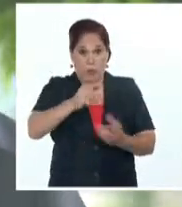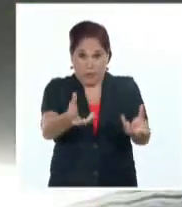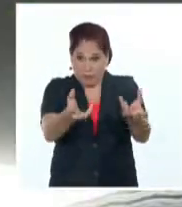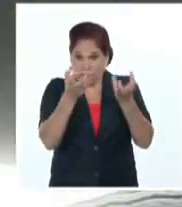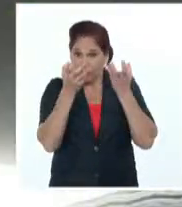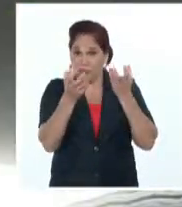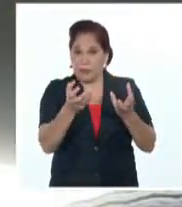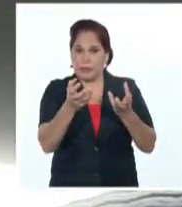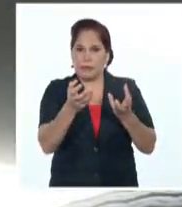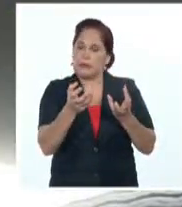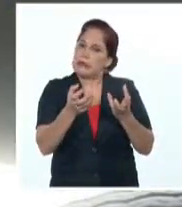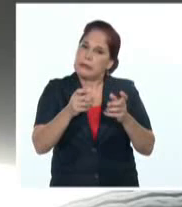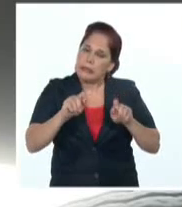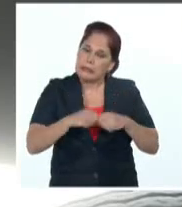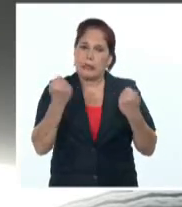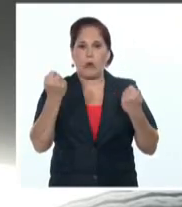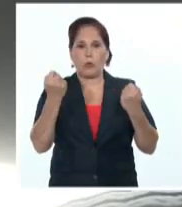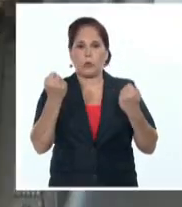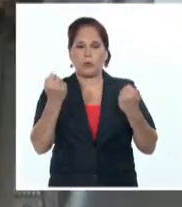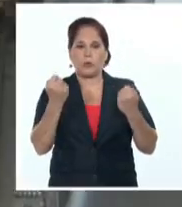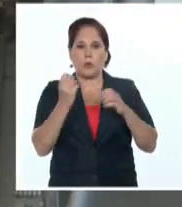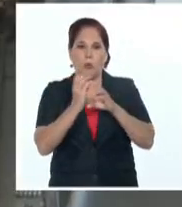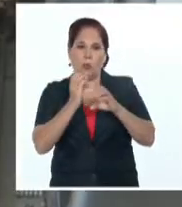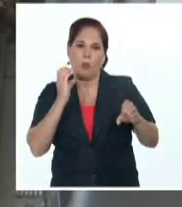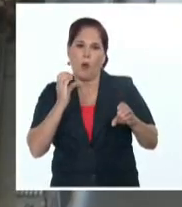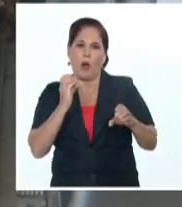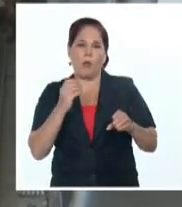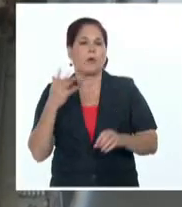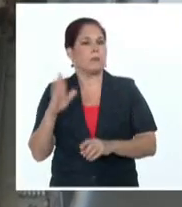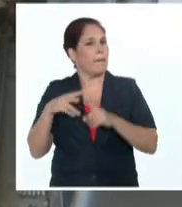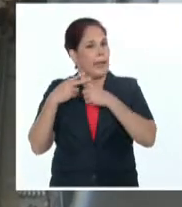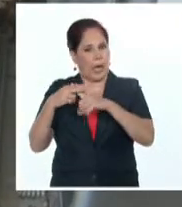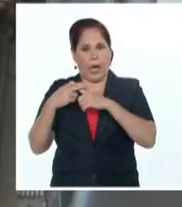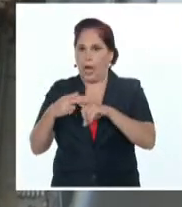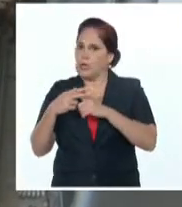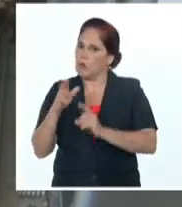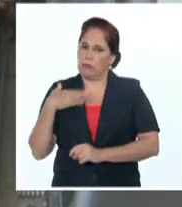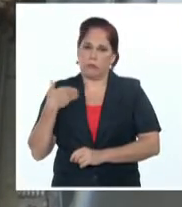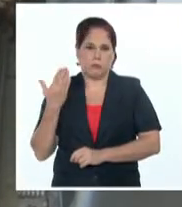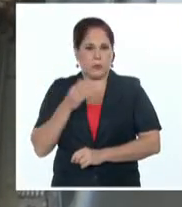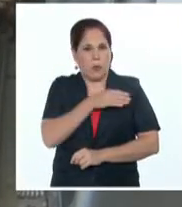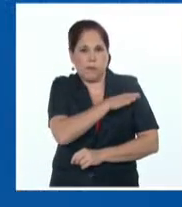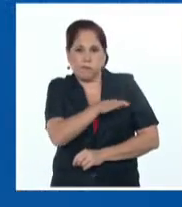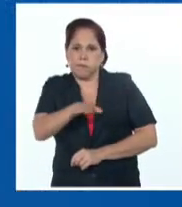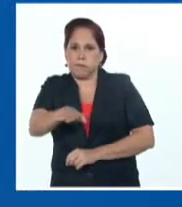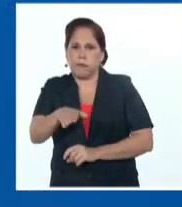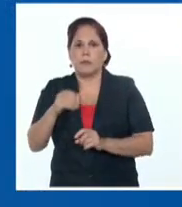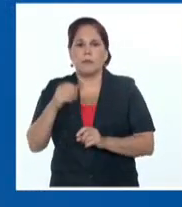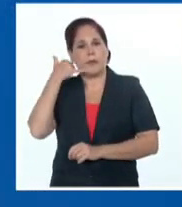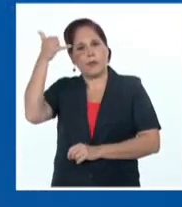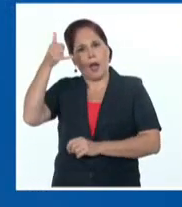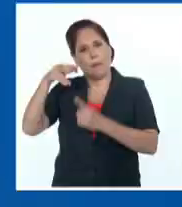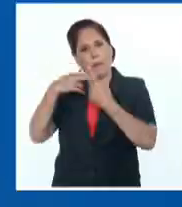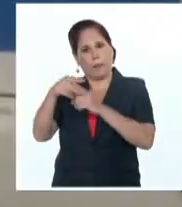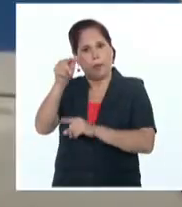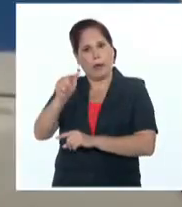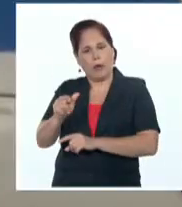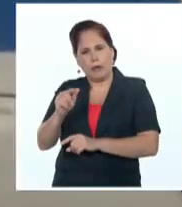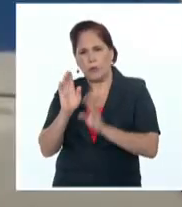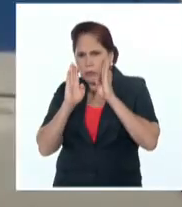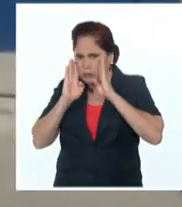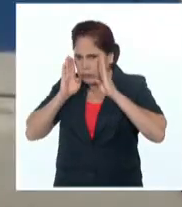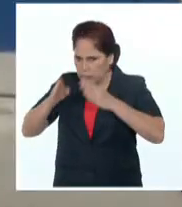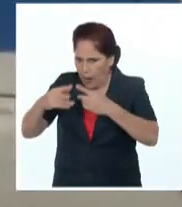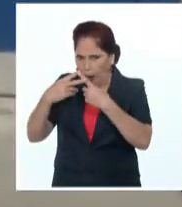y falla el ómnibus. Traigo mi mecánico siempre a la orilla y enseguida pues nos ponemos en función de